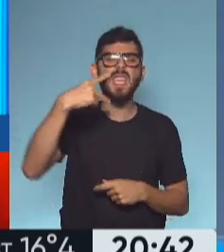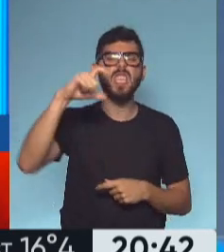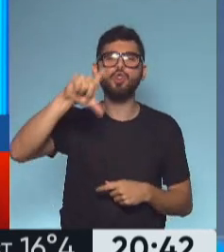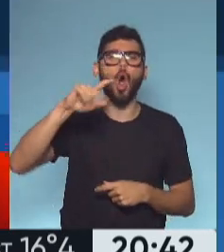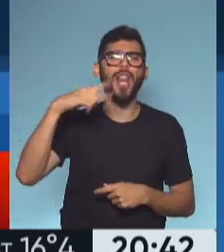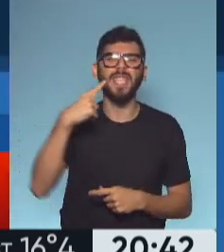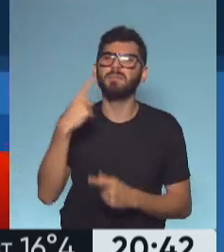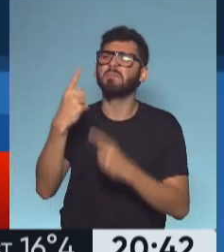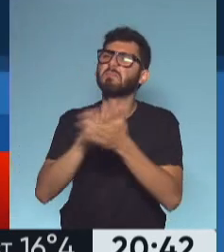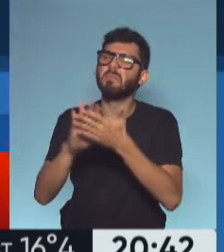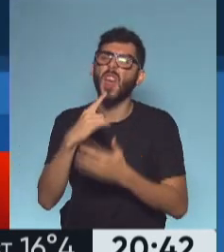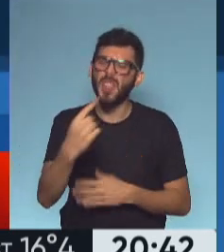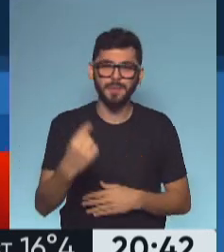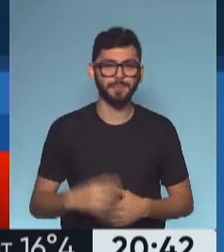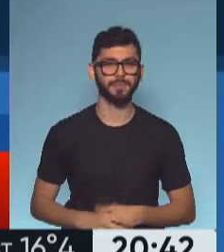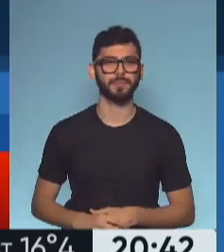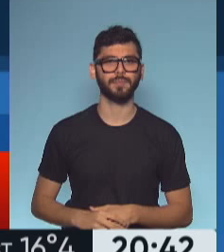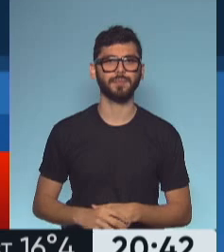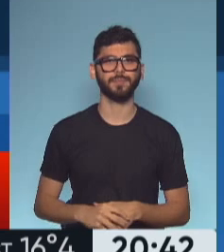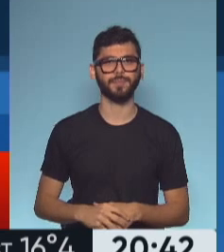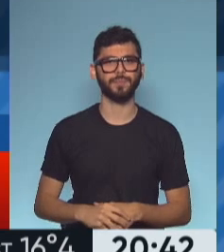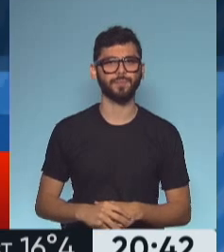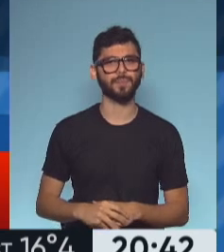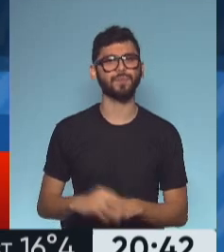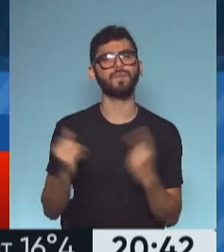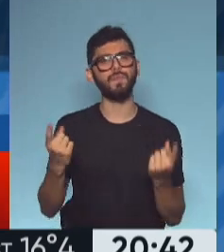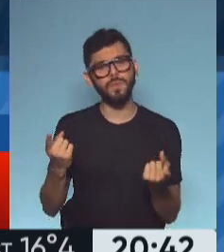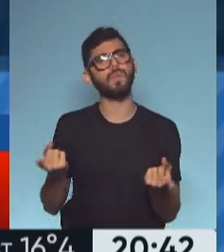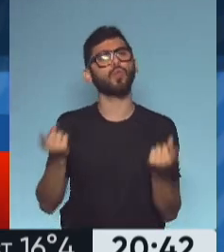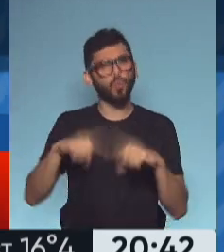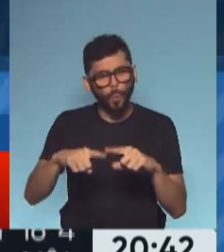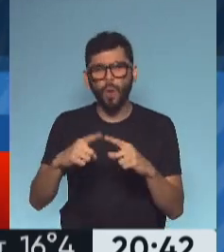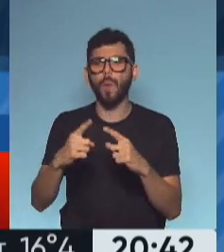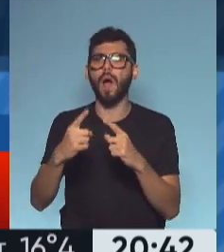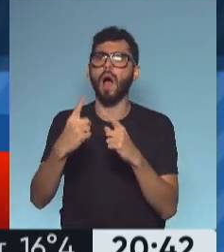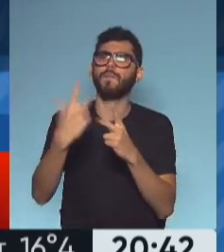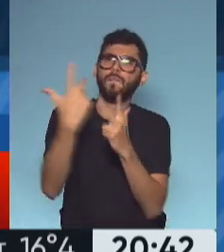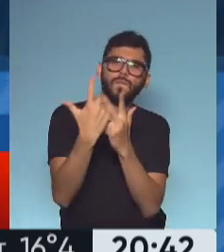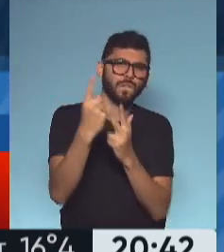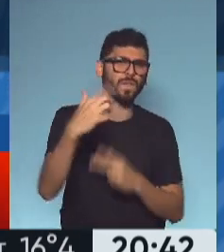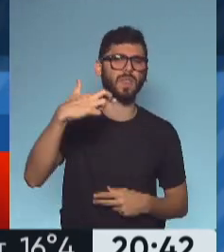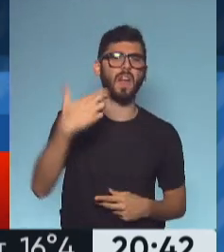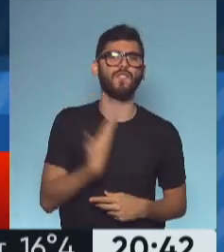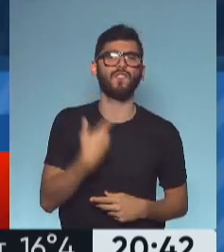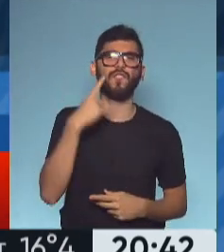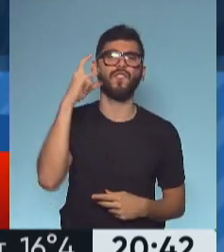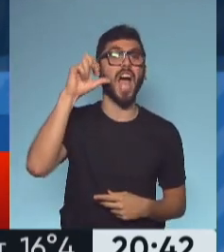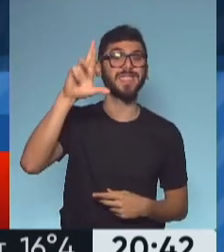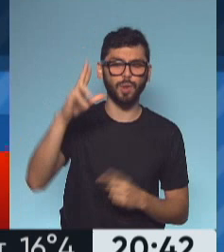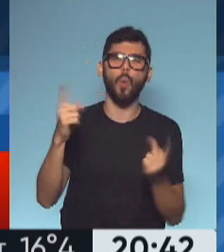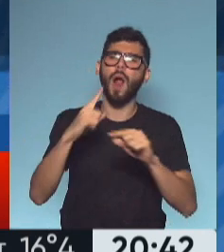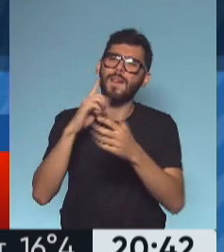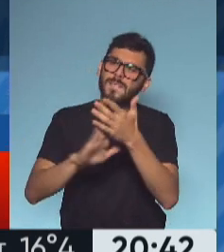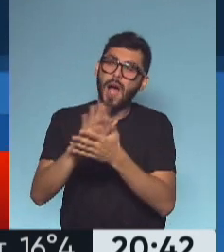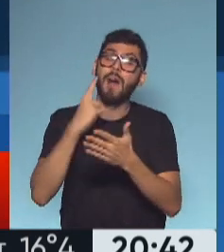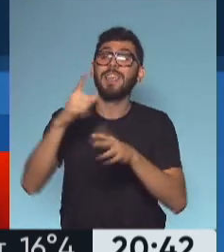con Pfizer. Se han retomado las negociaciones con Pfizer para también entender el estado de situación y